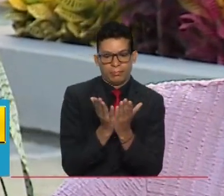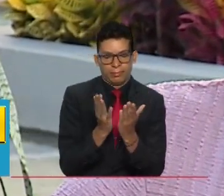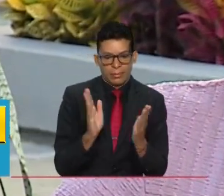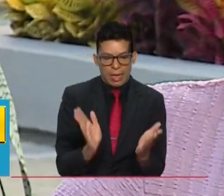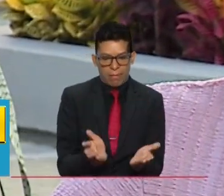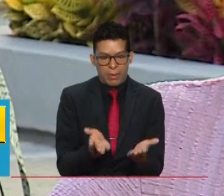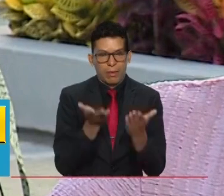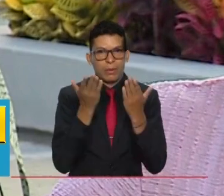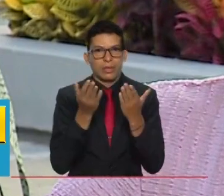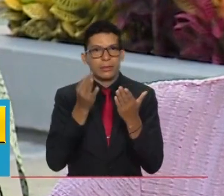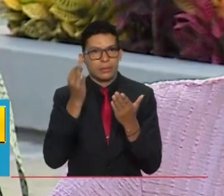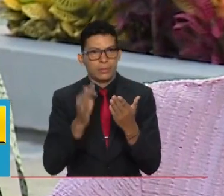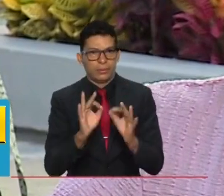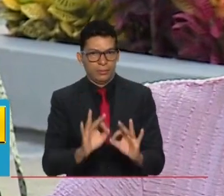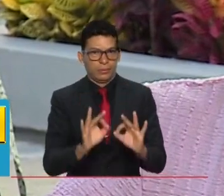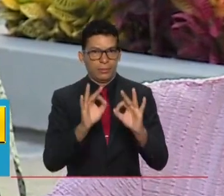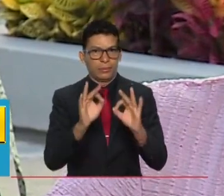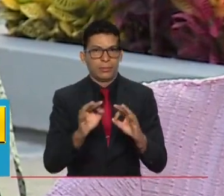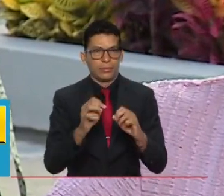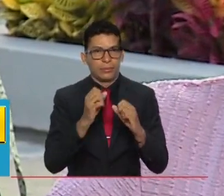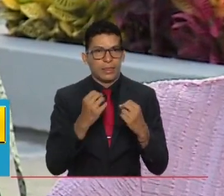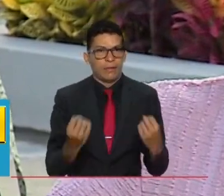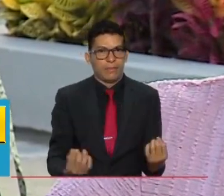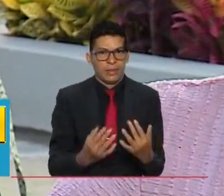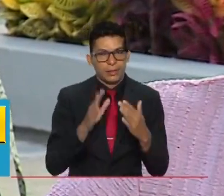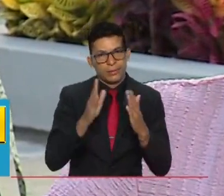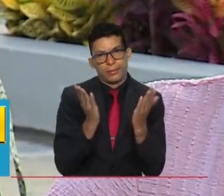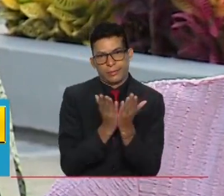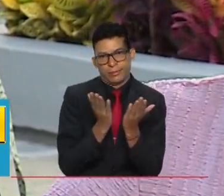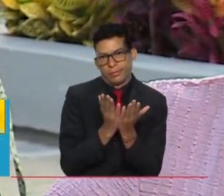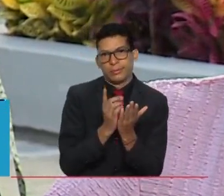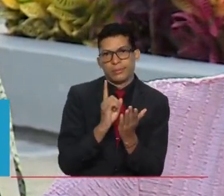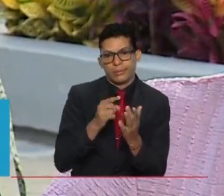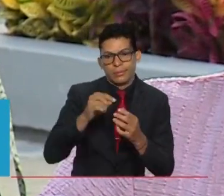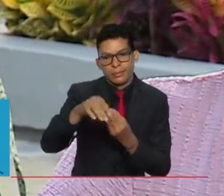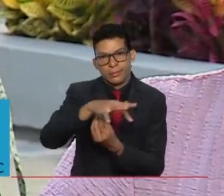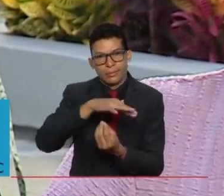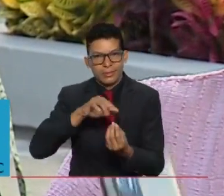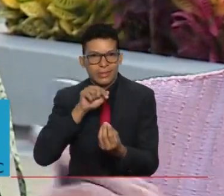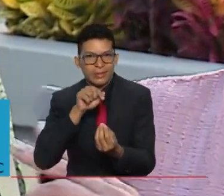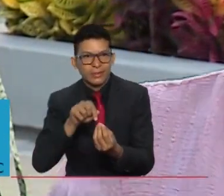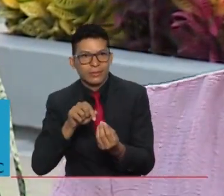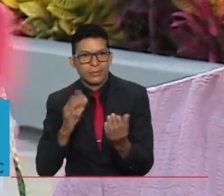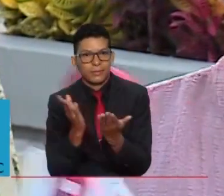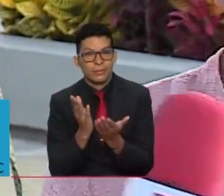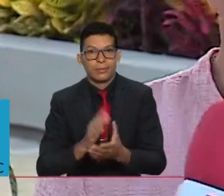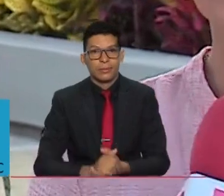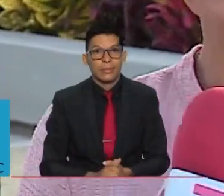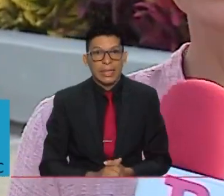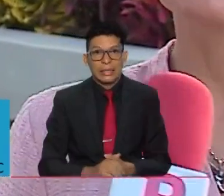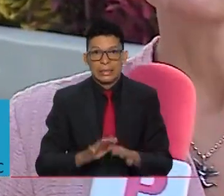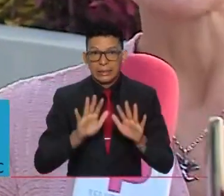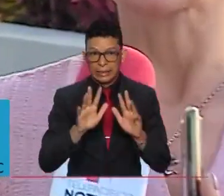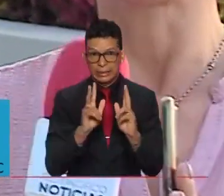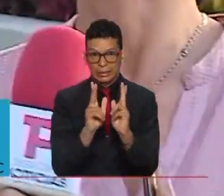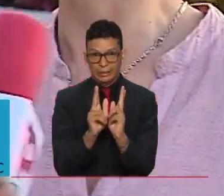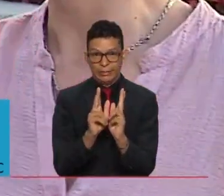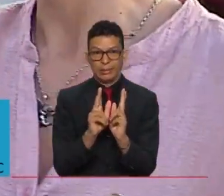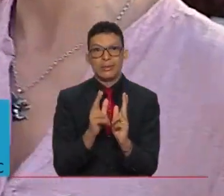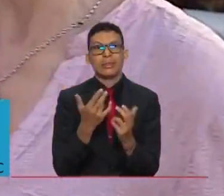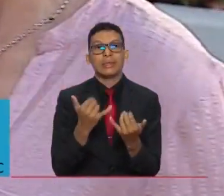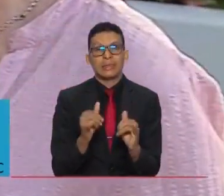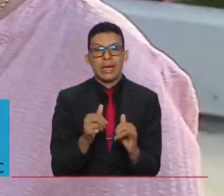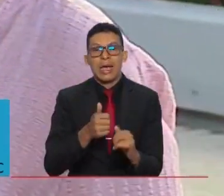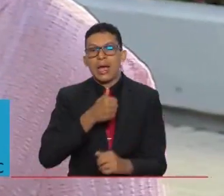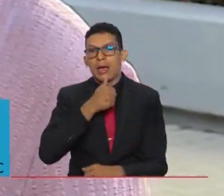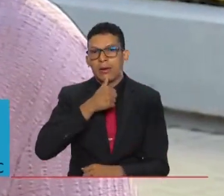la calidad de vida de estos estudiantes en su entorno educativo. Alcalde, ya volvemos con usted porque vamos a hablar del